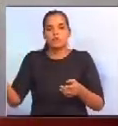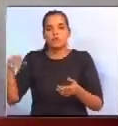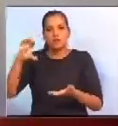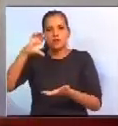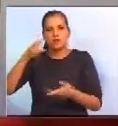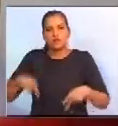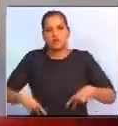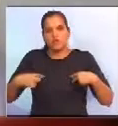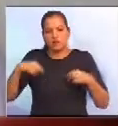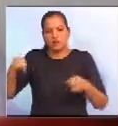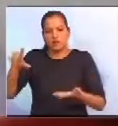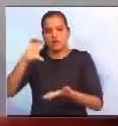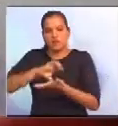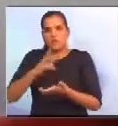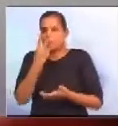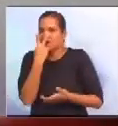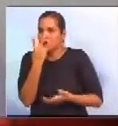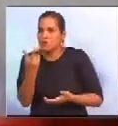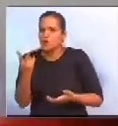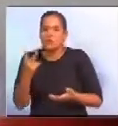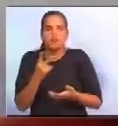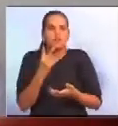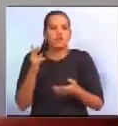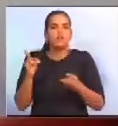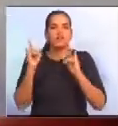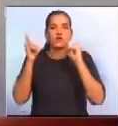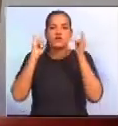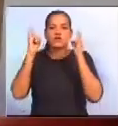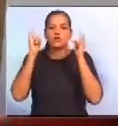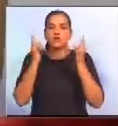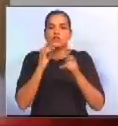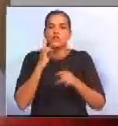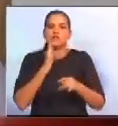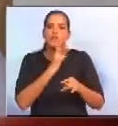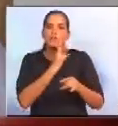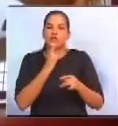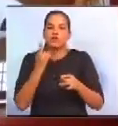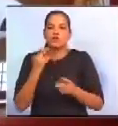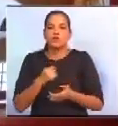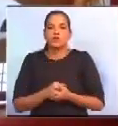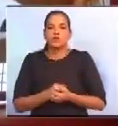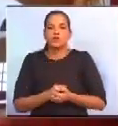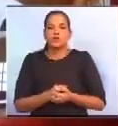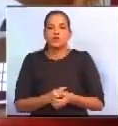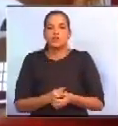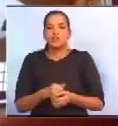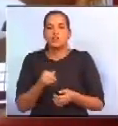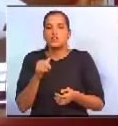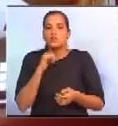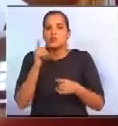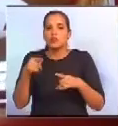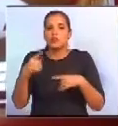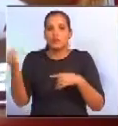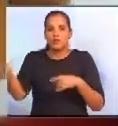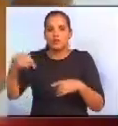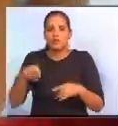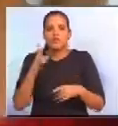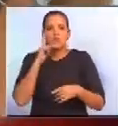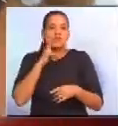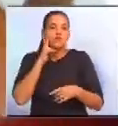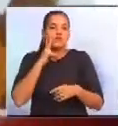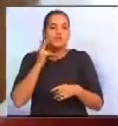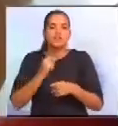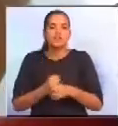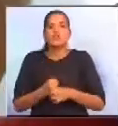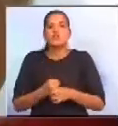ciudad que vengan a visitarnos a ver y miren las condiciones en que está el balneario. Para incentivar a los ciudadanos a visitar